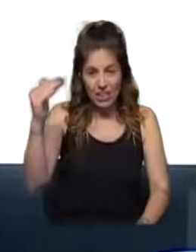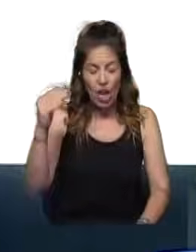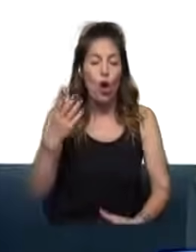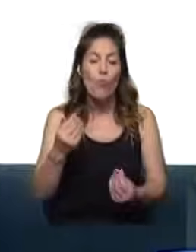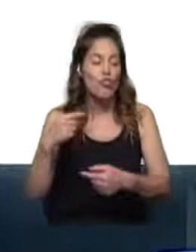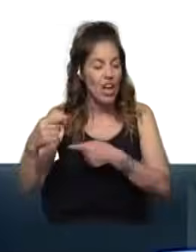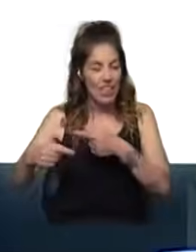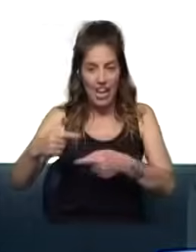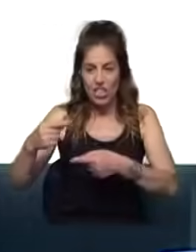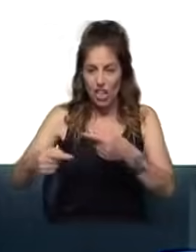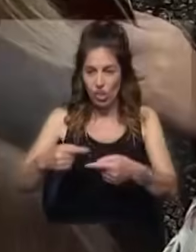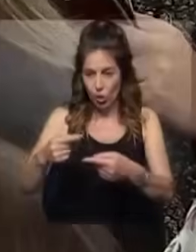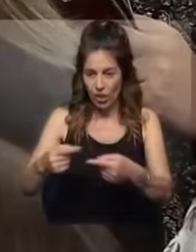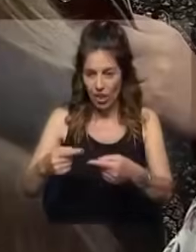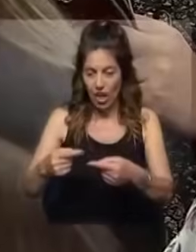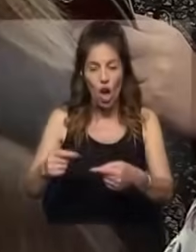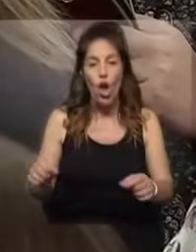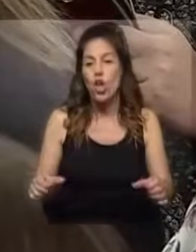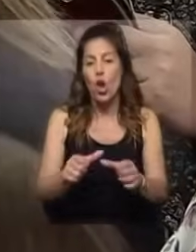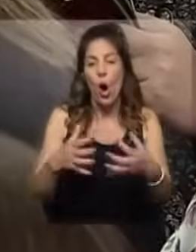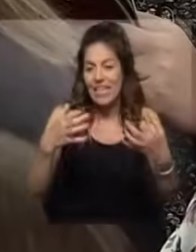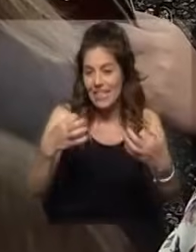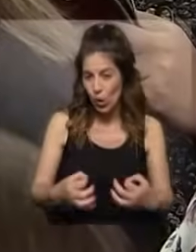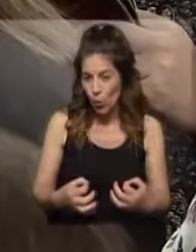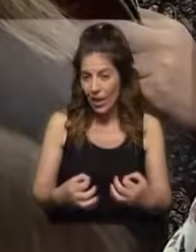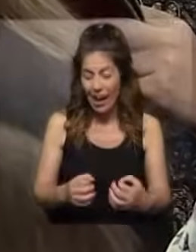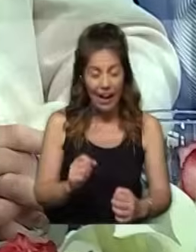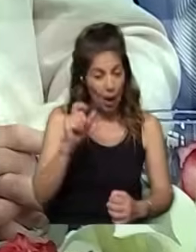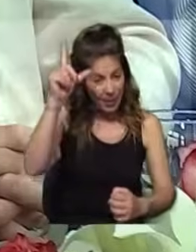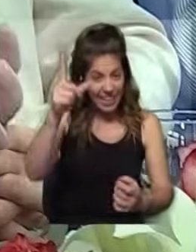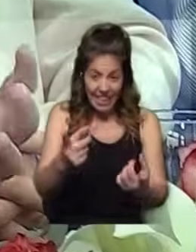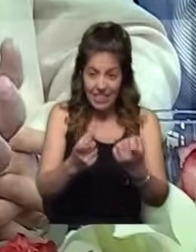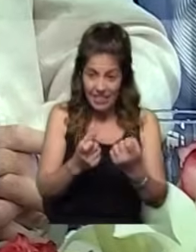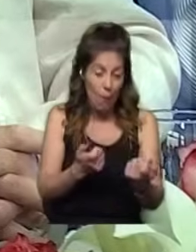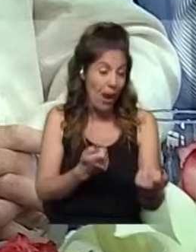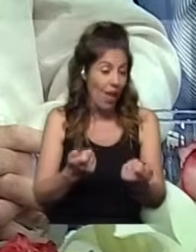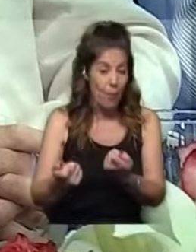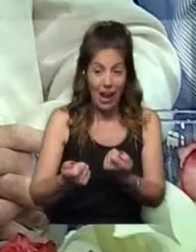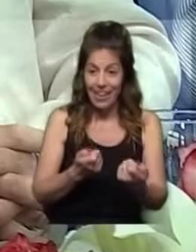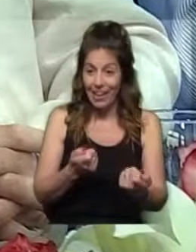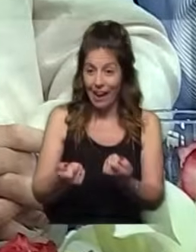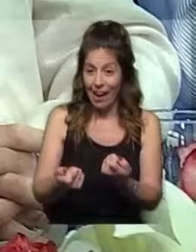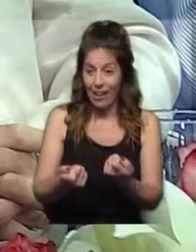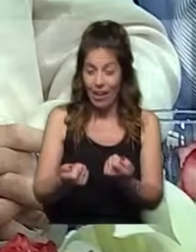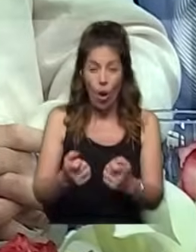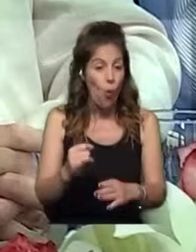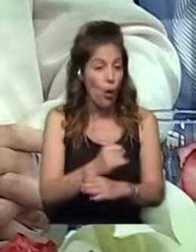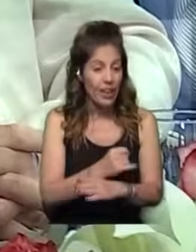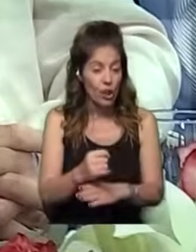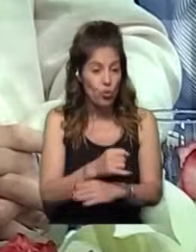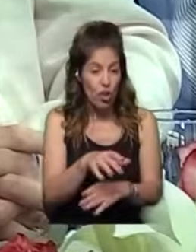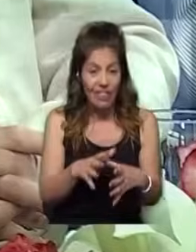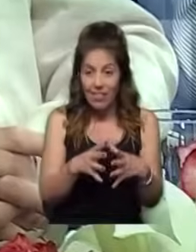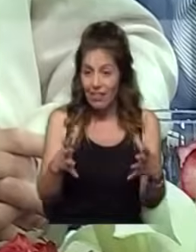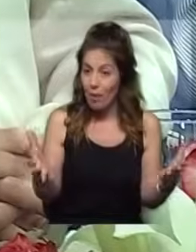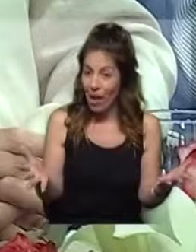mucha trayectoria no asegura las capacidades que hay que tener para manejar un ente de este tamaño